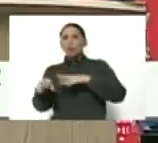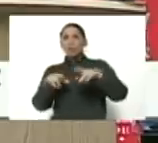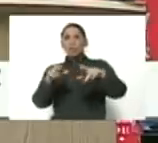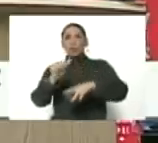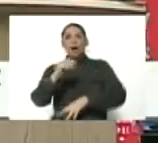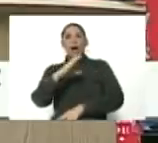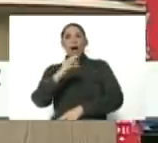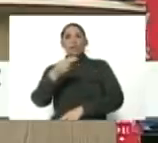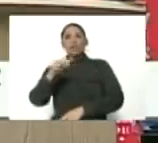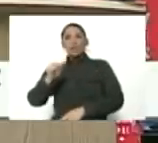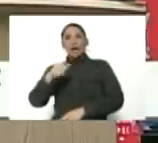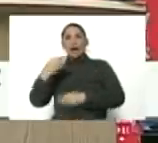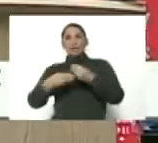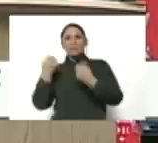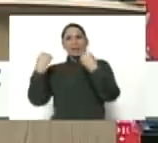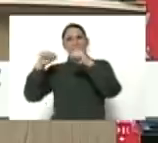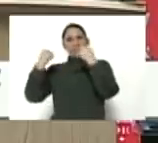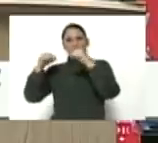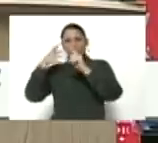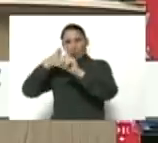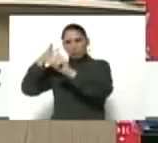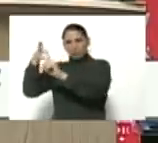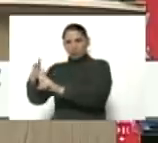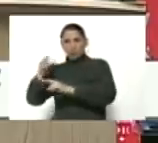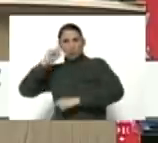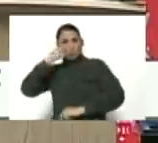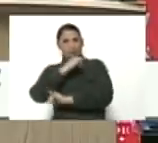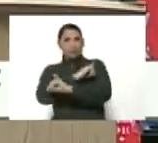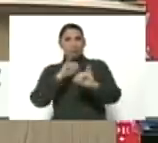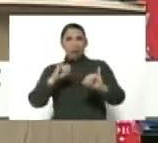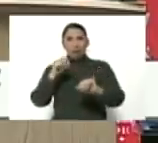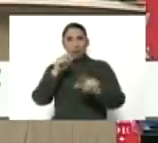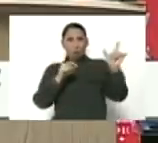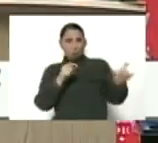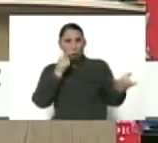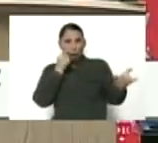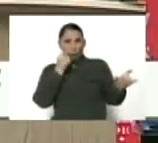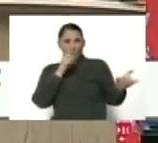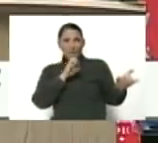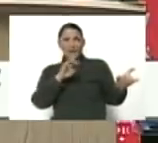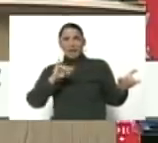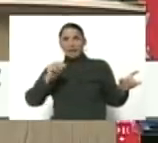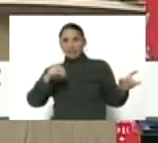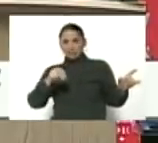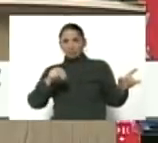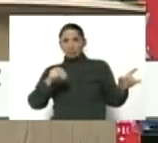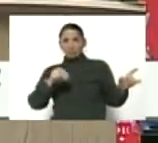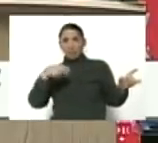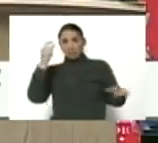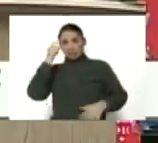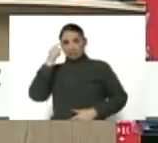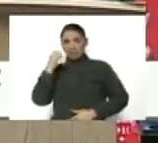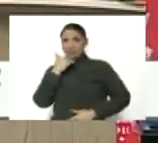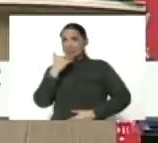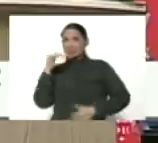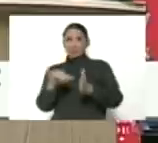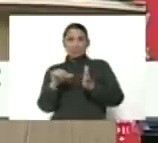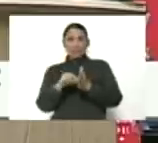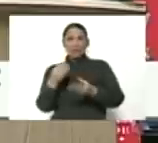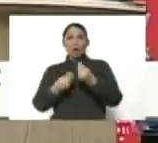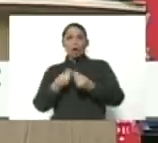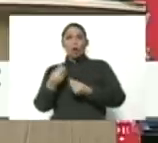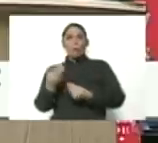era fungir como entrenador. Recuerden que ya en una fecha tan cercana como